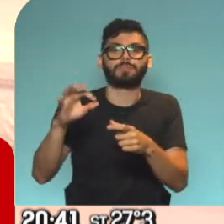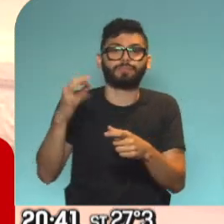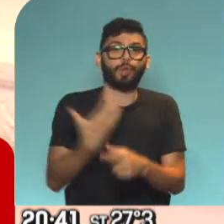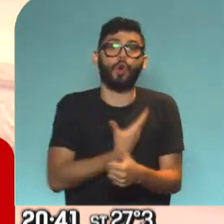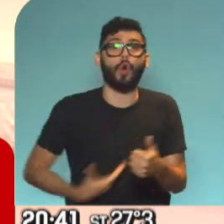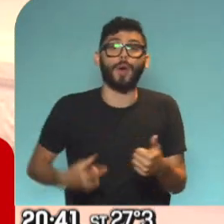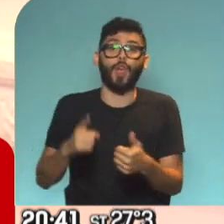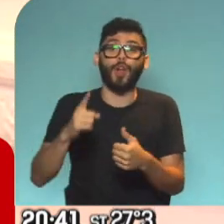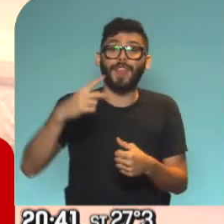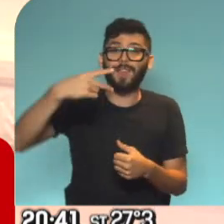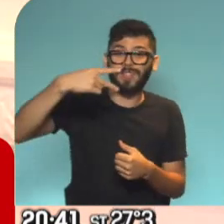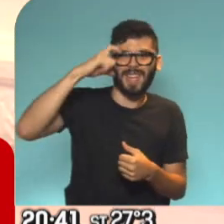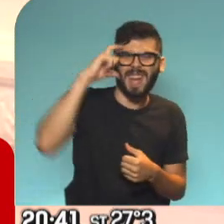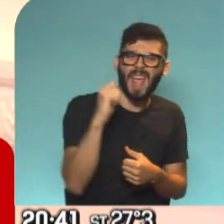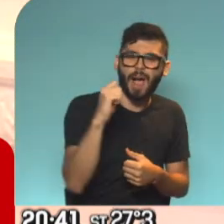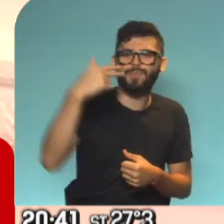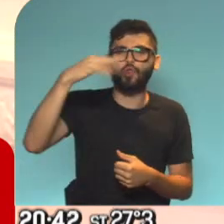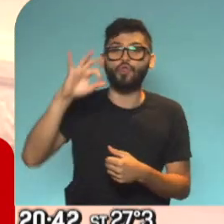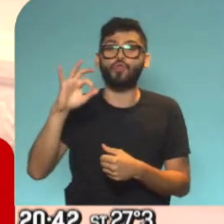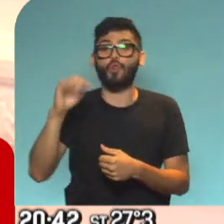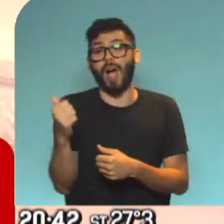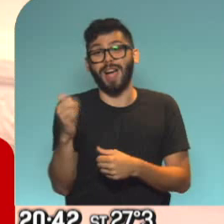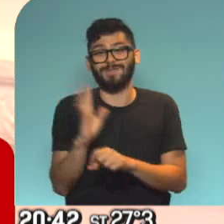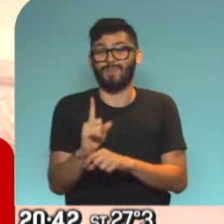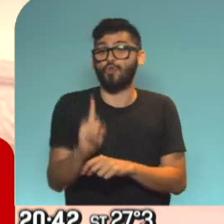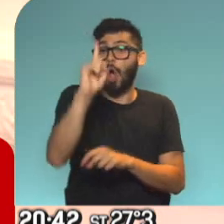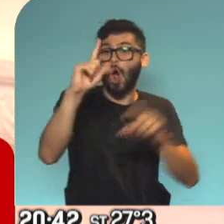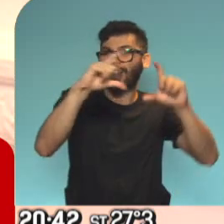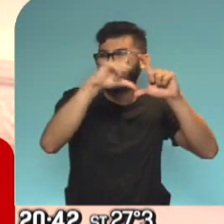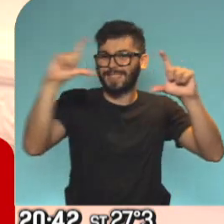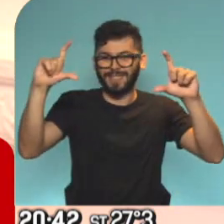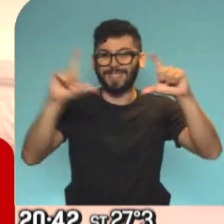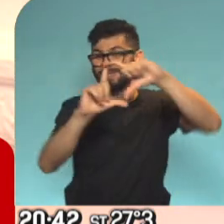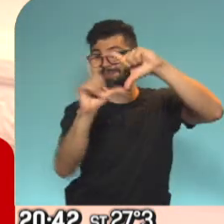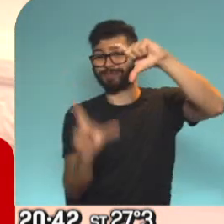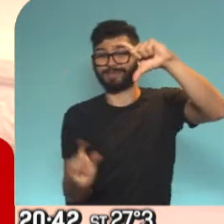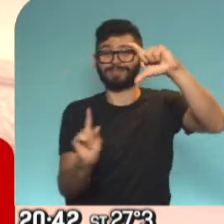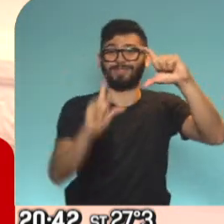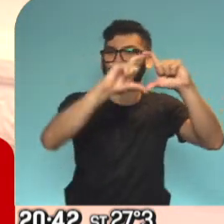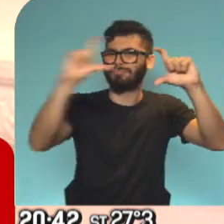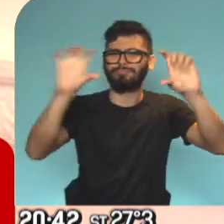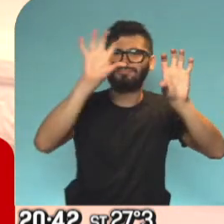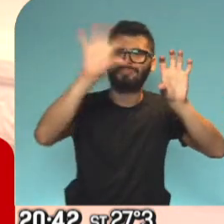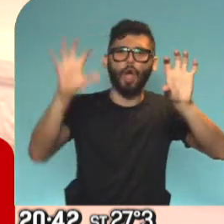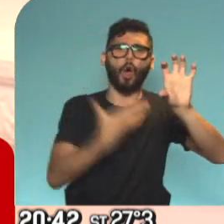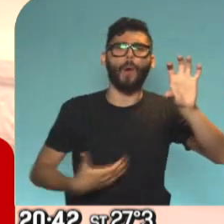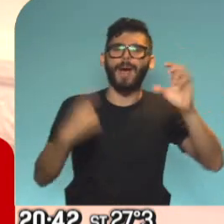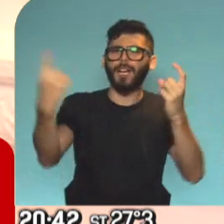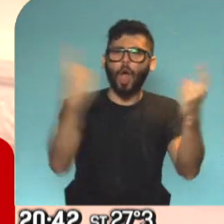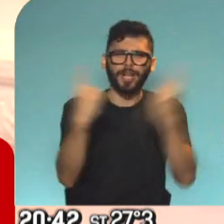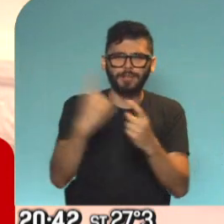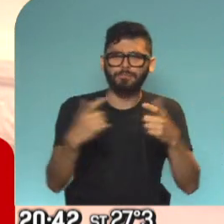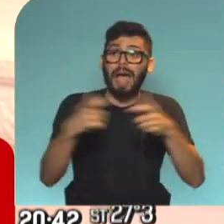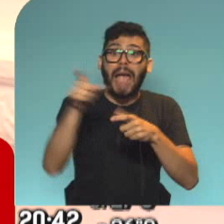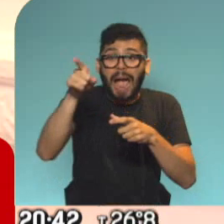gobernadores del NEA y del NOA, llevan adelante una agenda de temas, todos vinculados